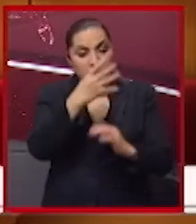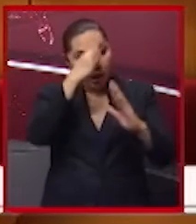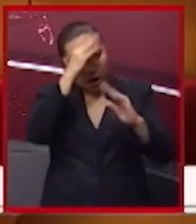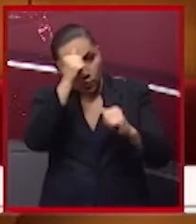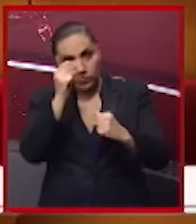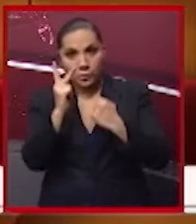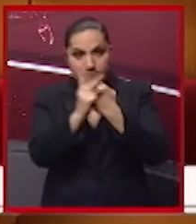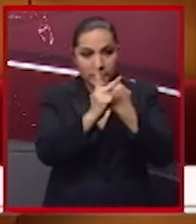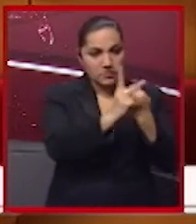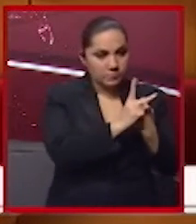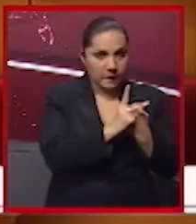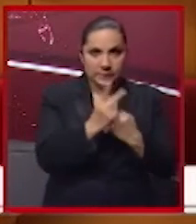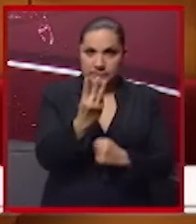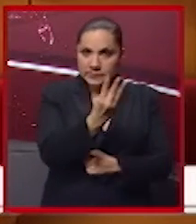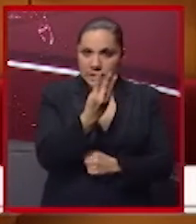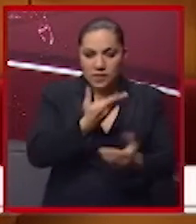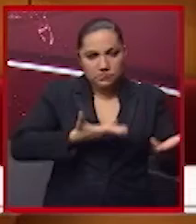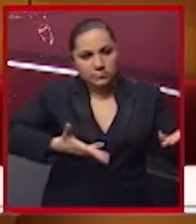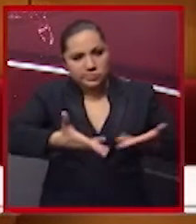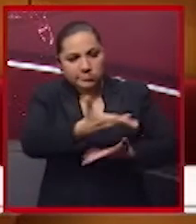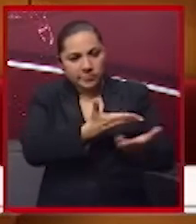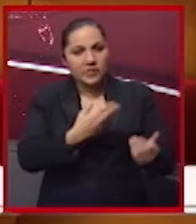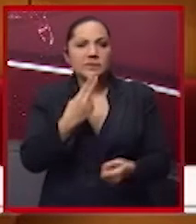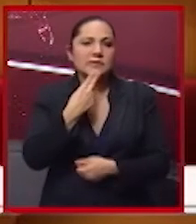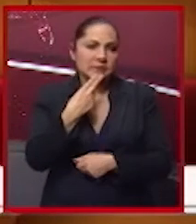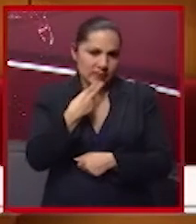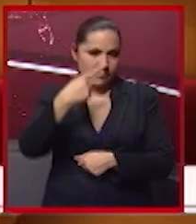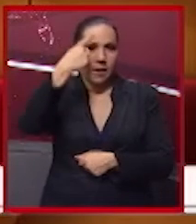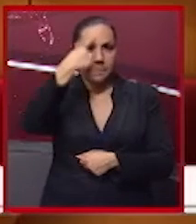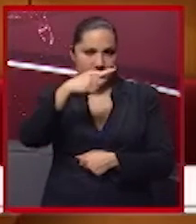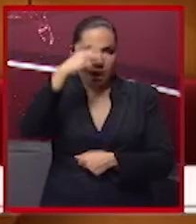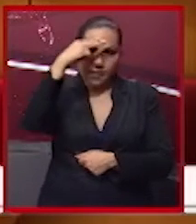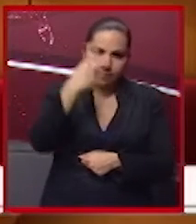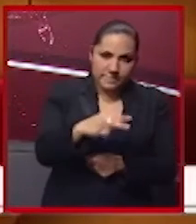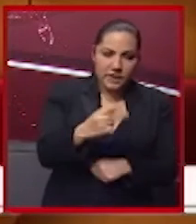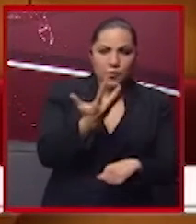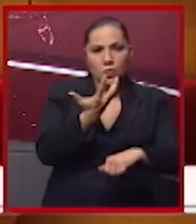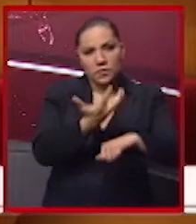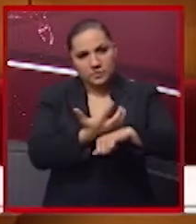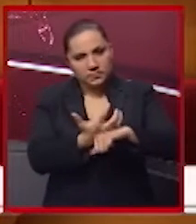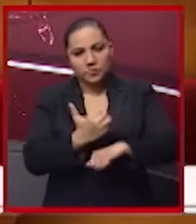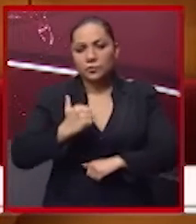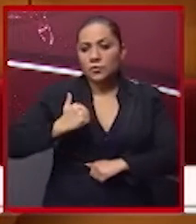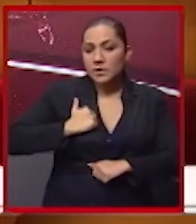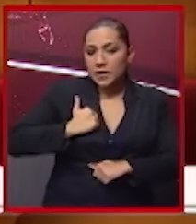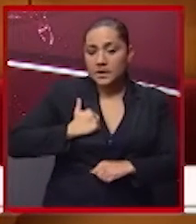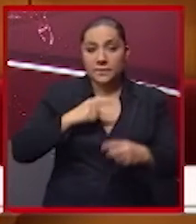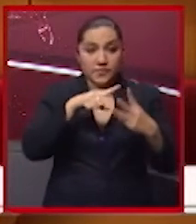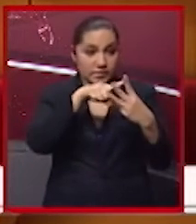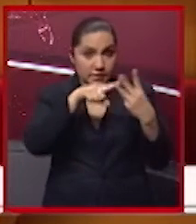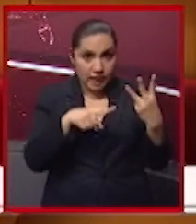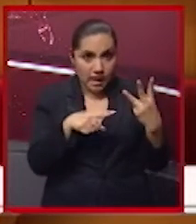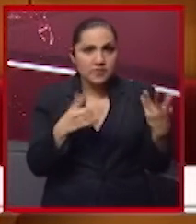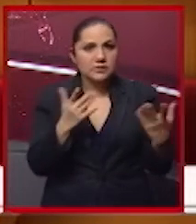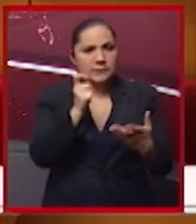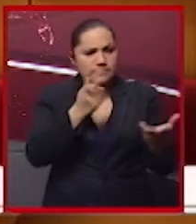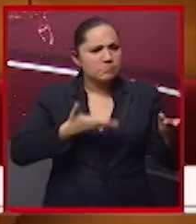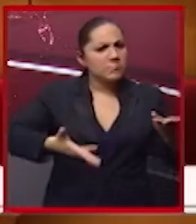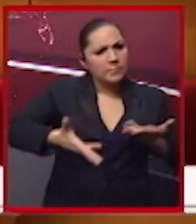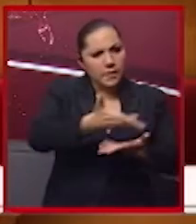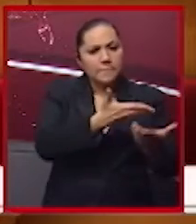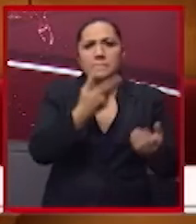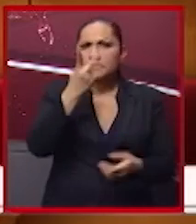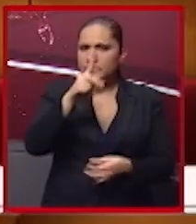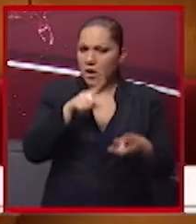que ha permitido mejorar las relaciones con Estados Unidos y Canadá, lo cual aseguró no incluye considerar a México como un tercer país seguro.